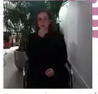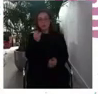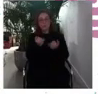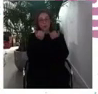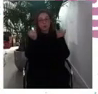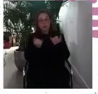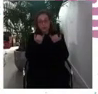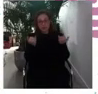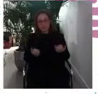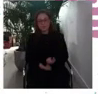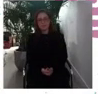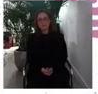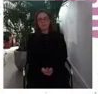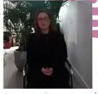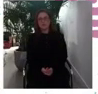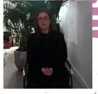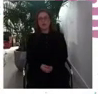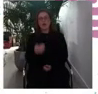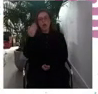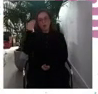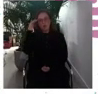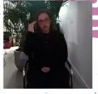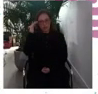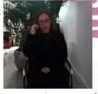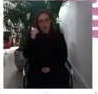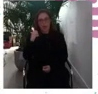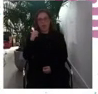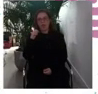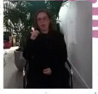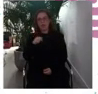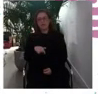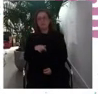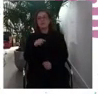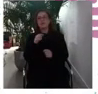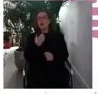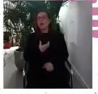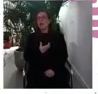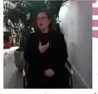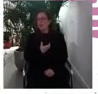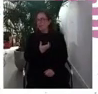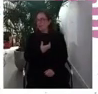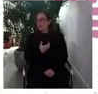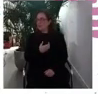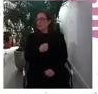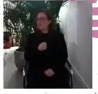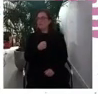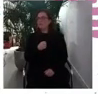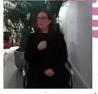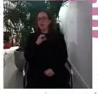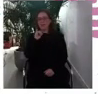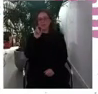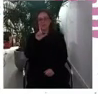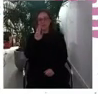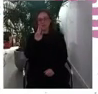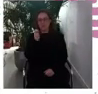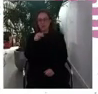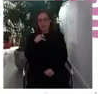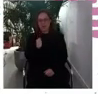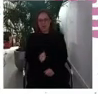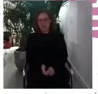días. Autoridades nacionales, alcaldesa Susana, Silvana